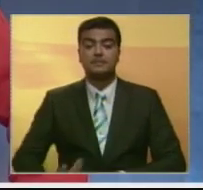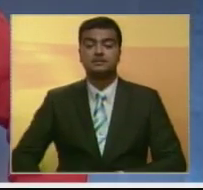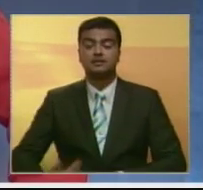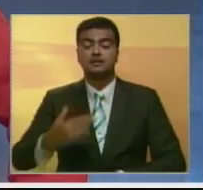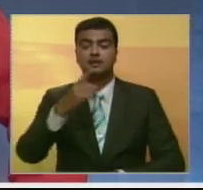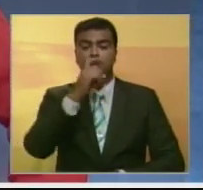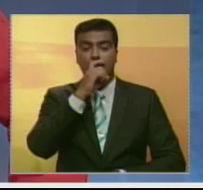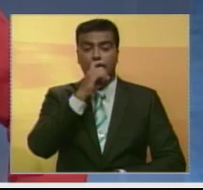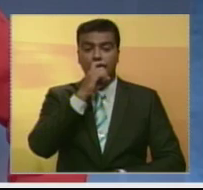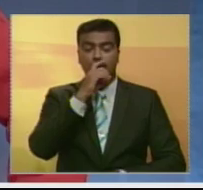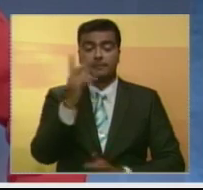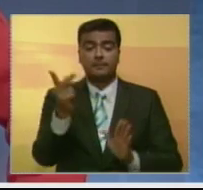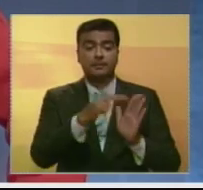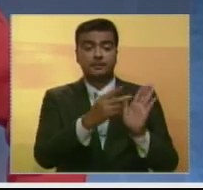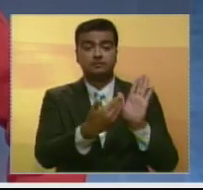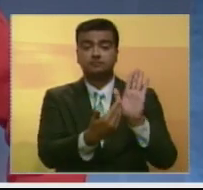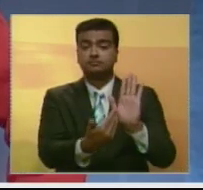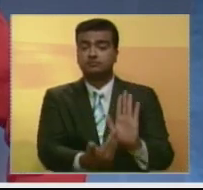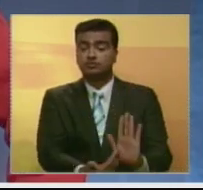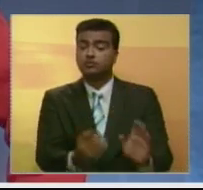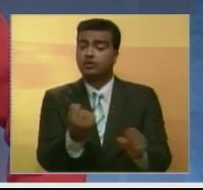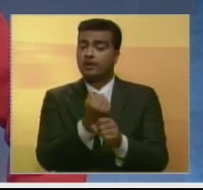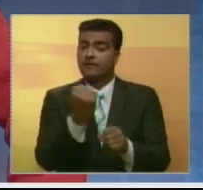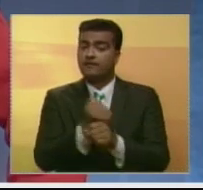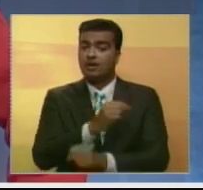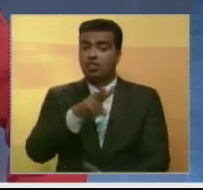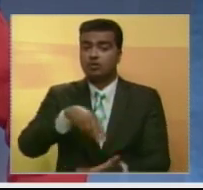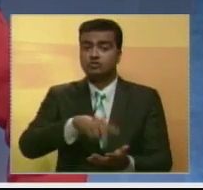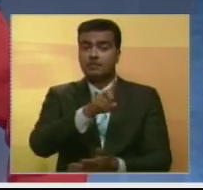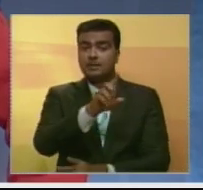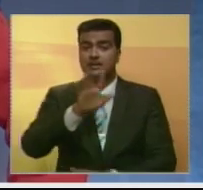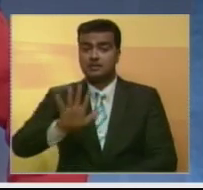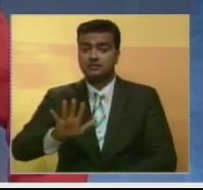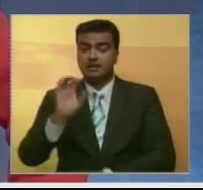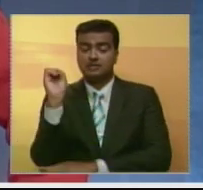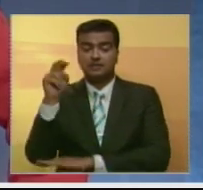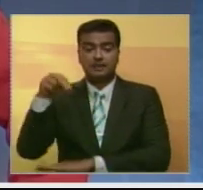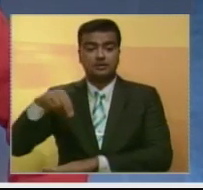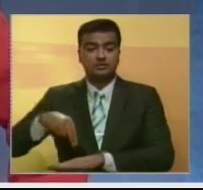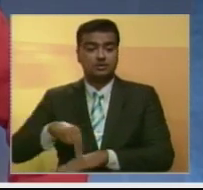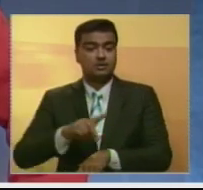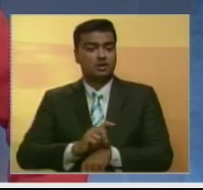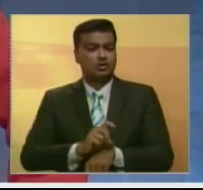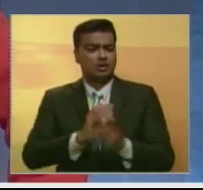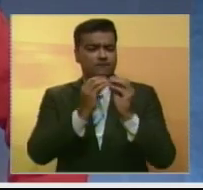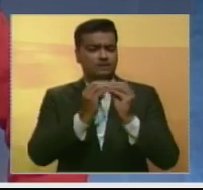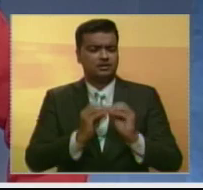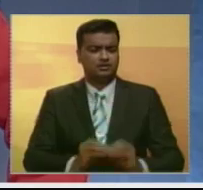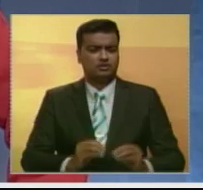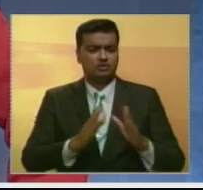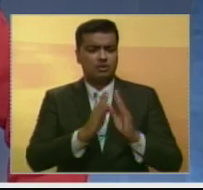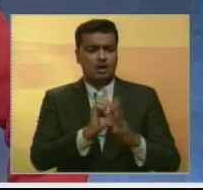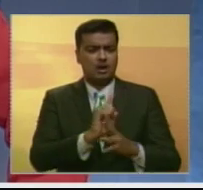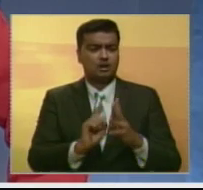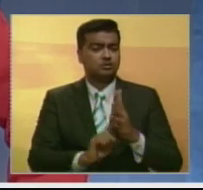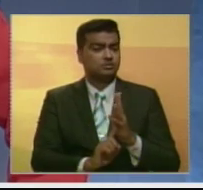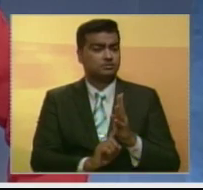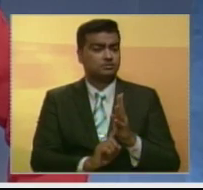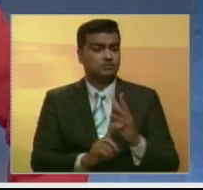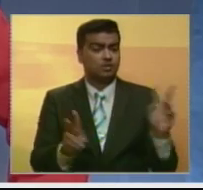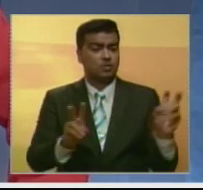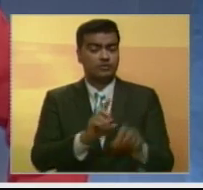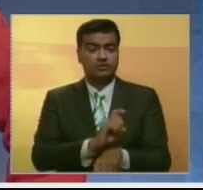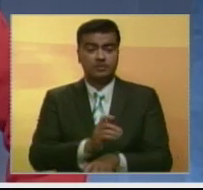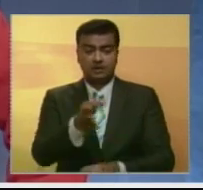Nicolás Maduro, presenta hoy su memoria y cuenta del año 2015 ante la Asamblea Nacional, donde a esta hora se afinan los detalles para la primera sesión solemne del nuevo